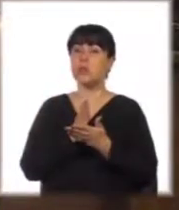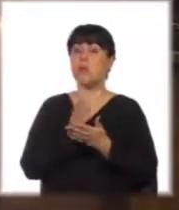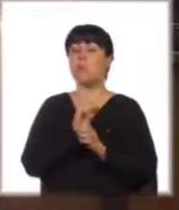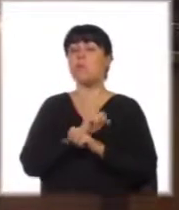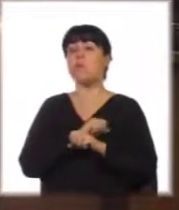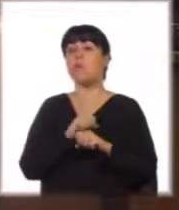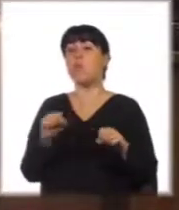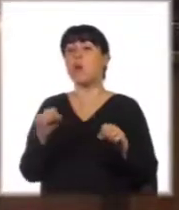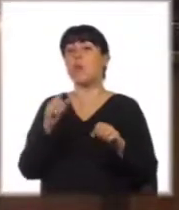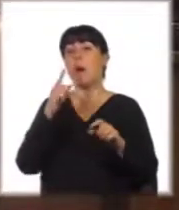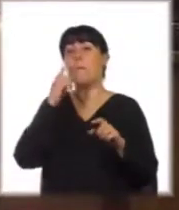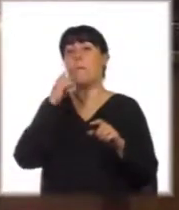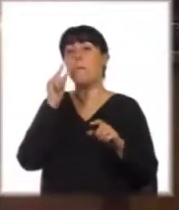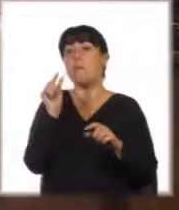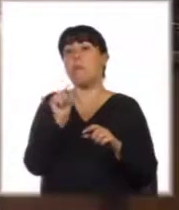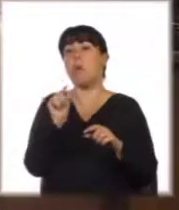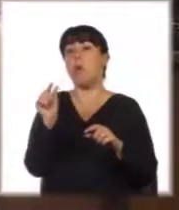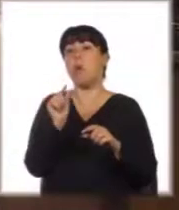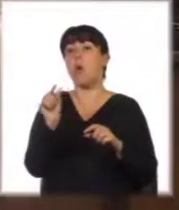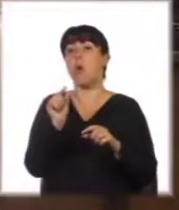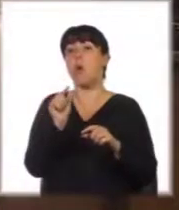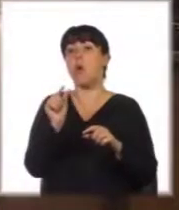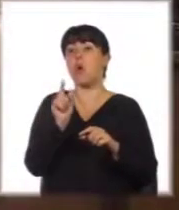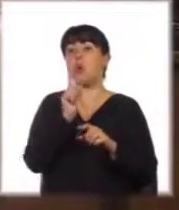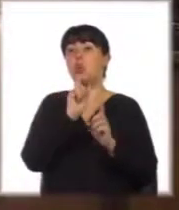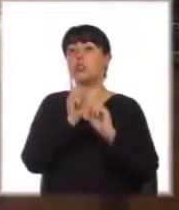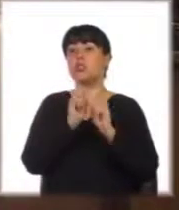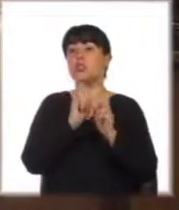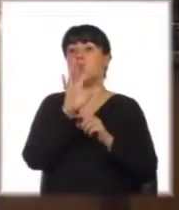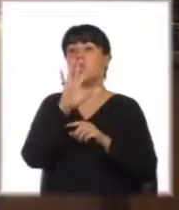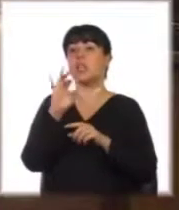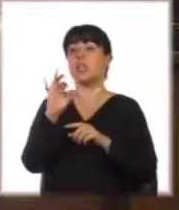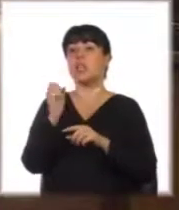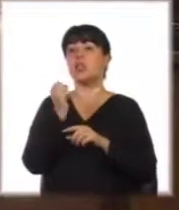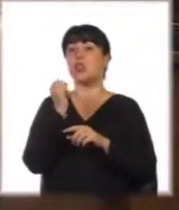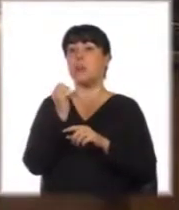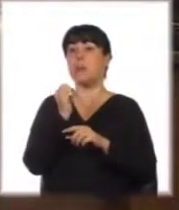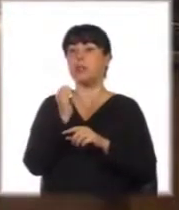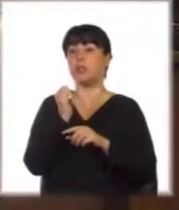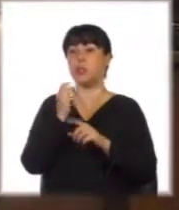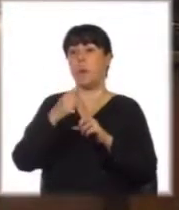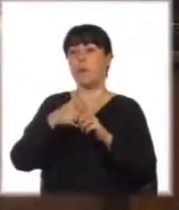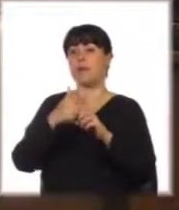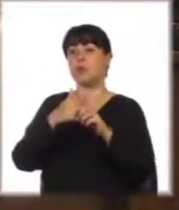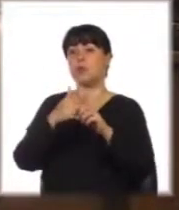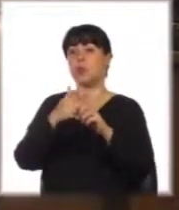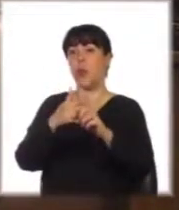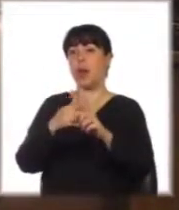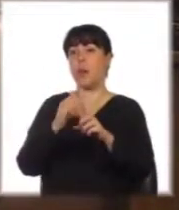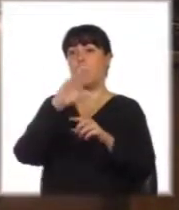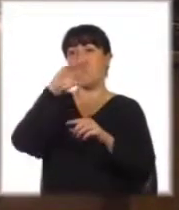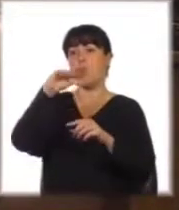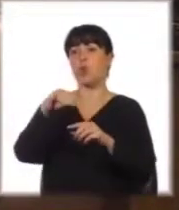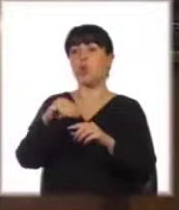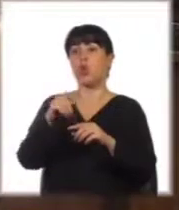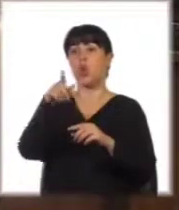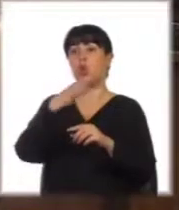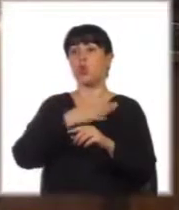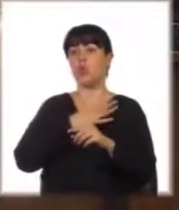pueda intentar reparar con 11.500 pesos mensuales por todo eso que